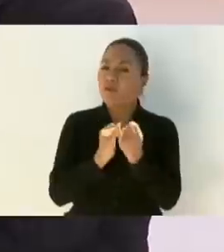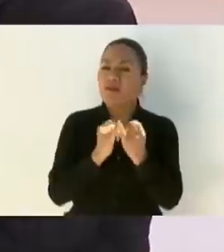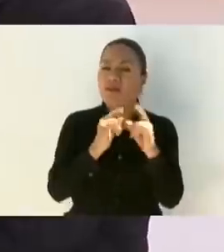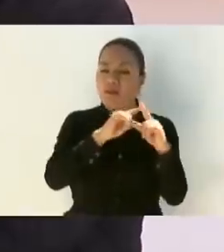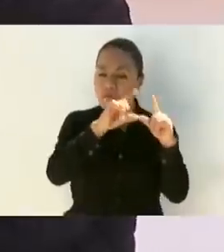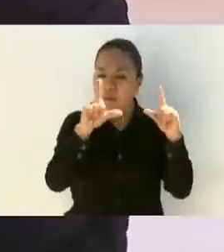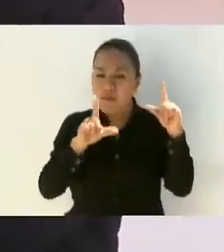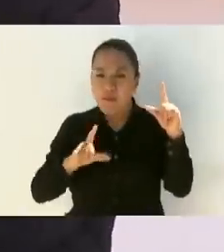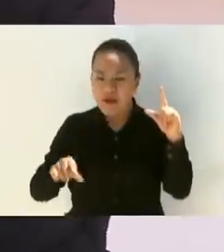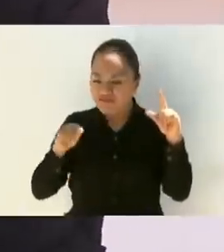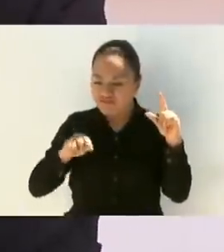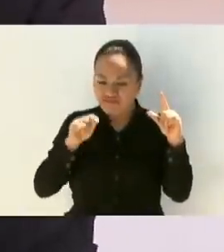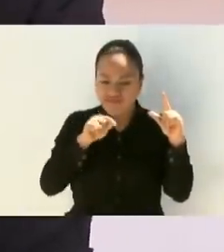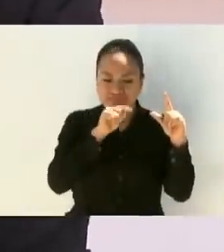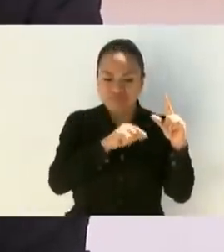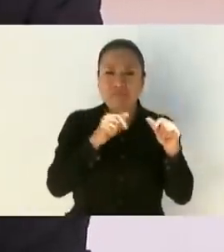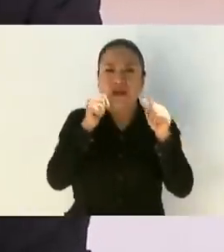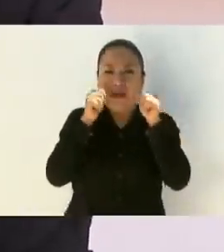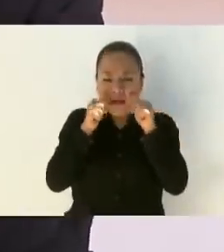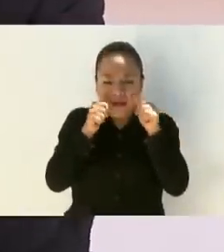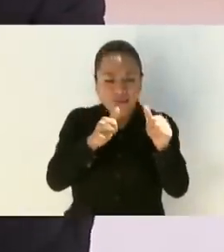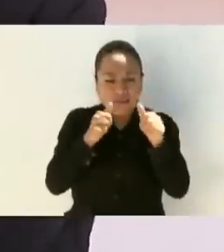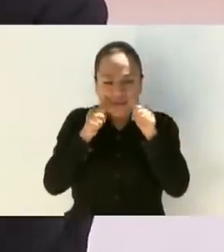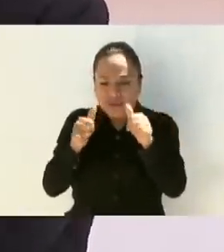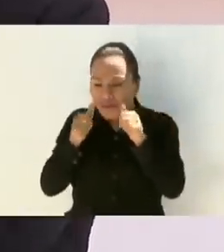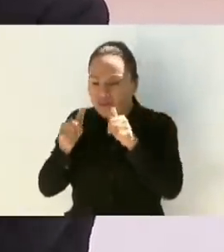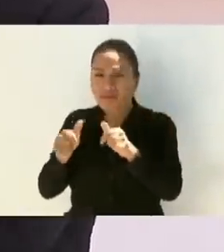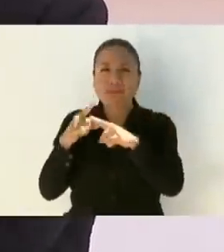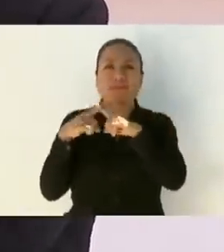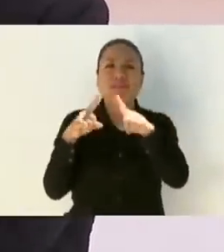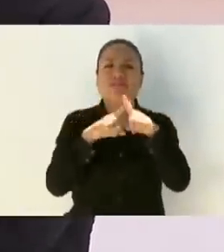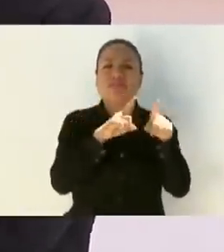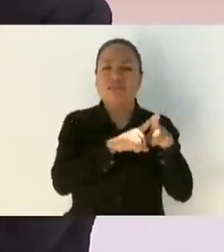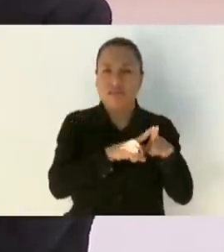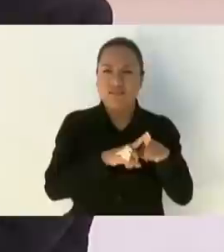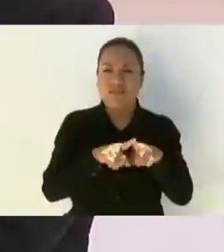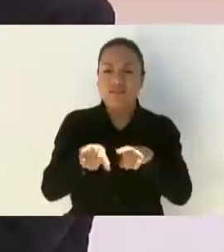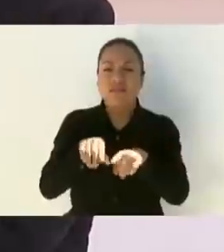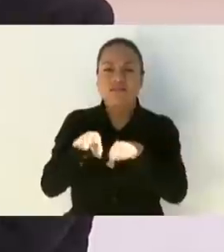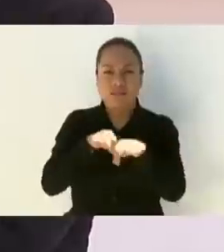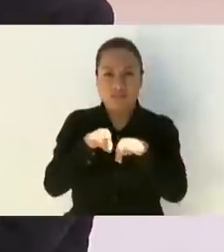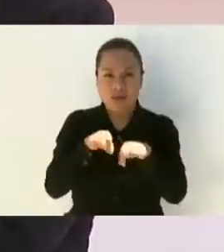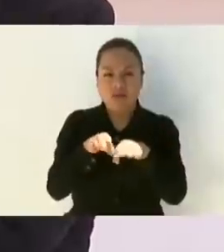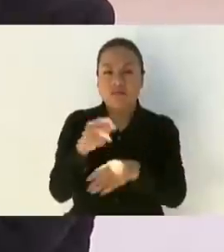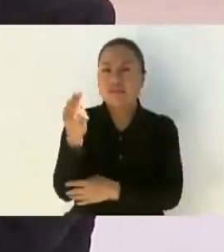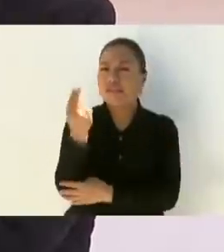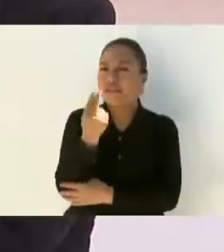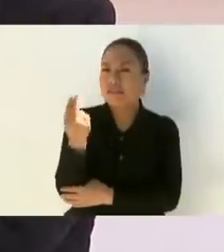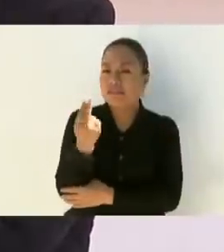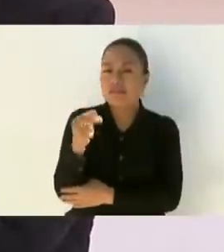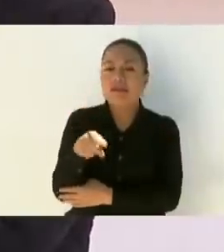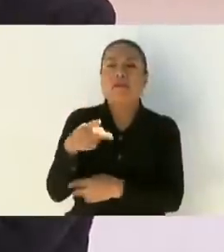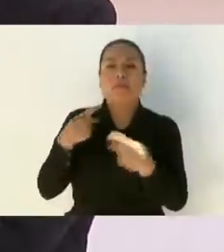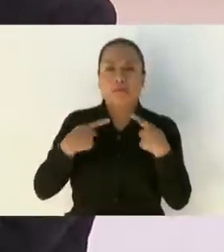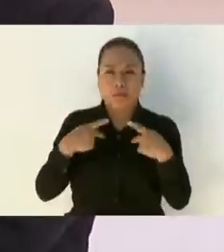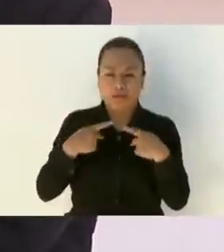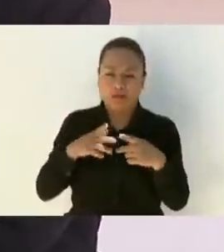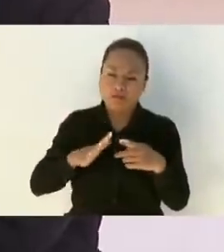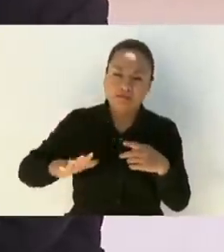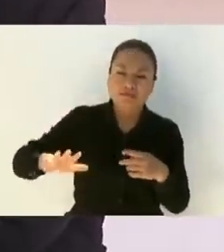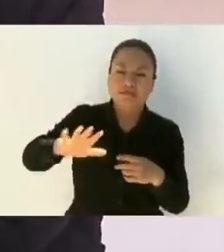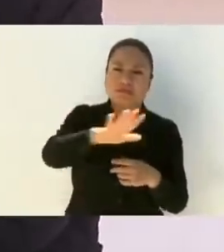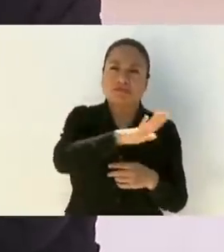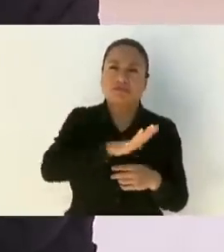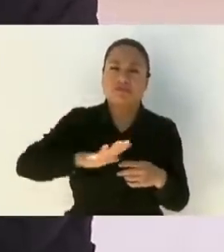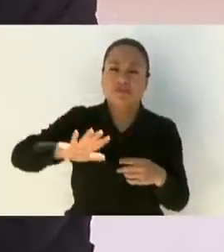atendiendo las necesidades de nuestro pueblo, de todo el